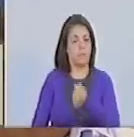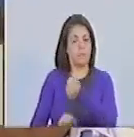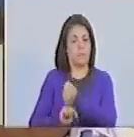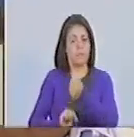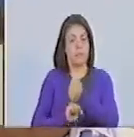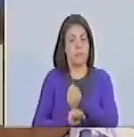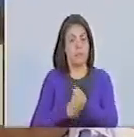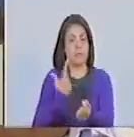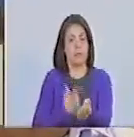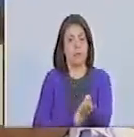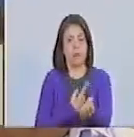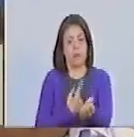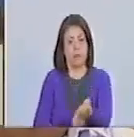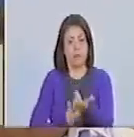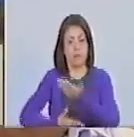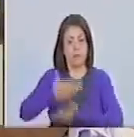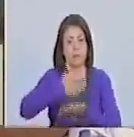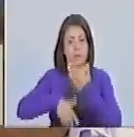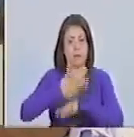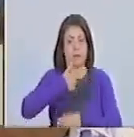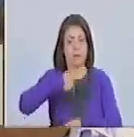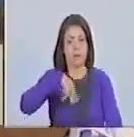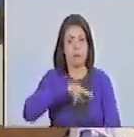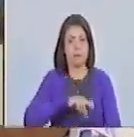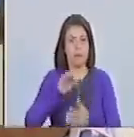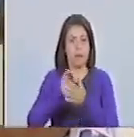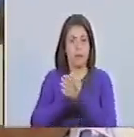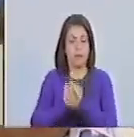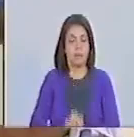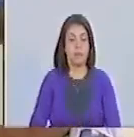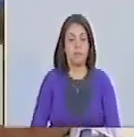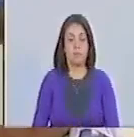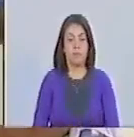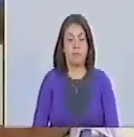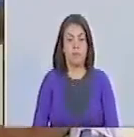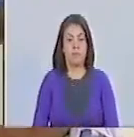solidario, hermanado, fraterno a nuestra compañera.